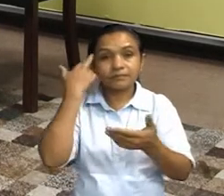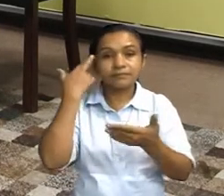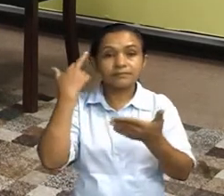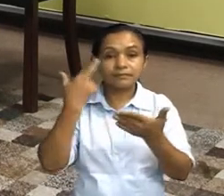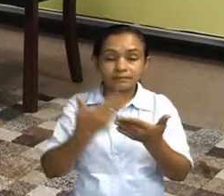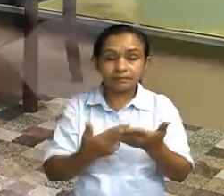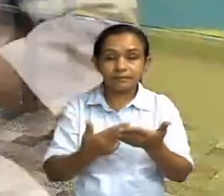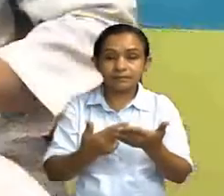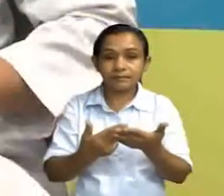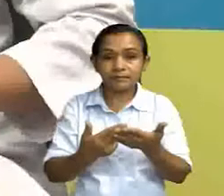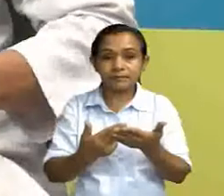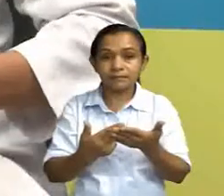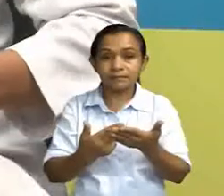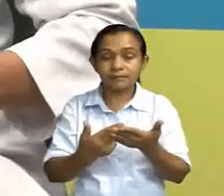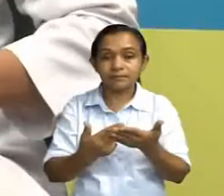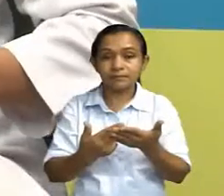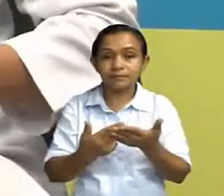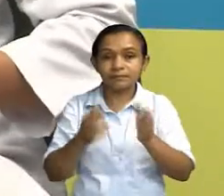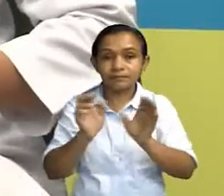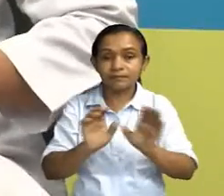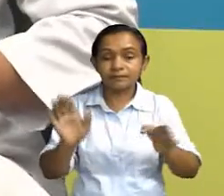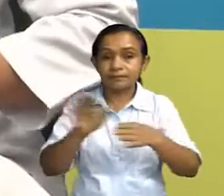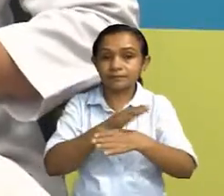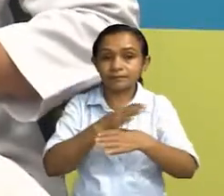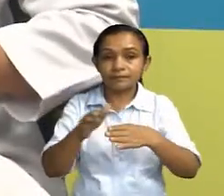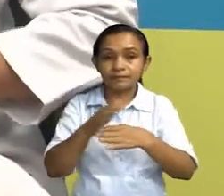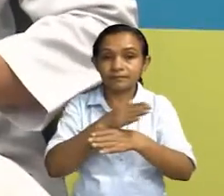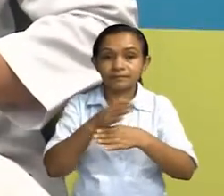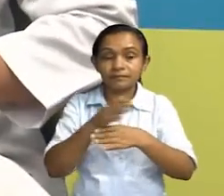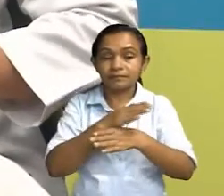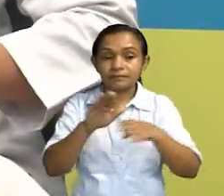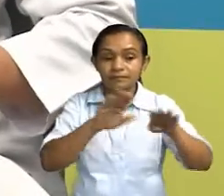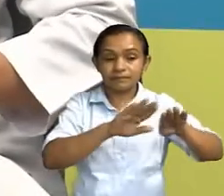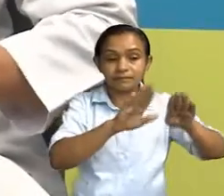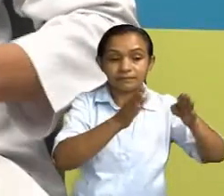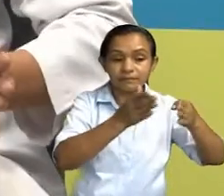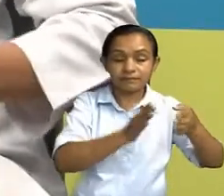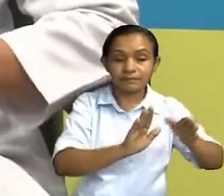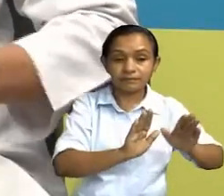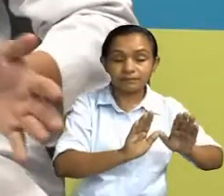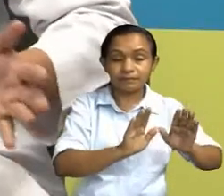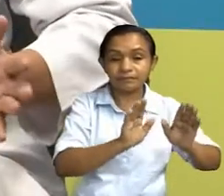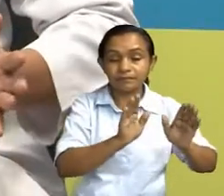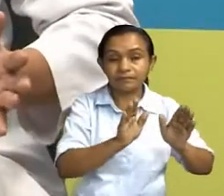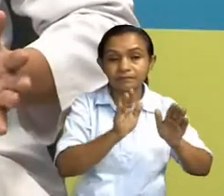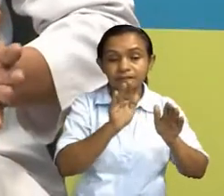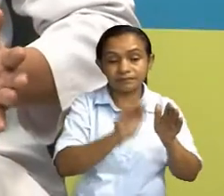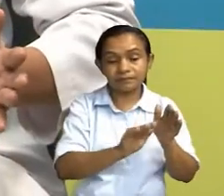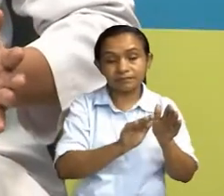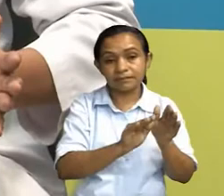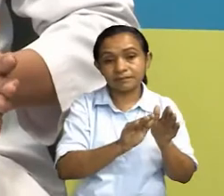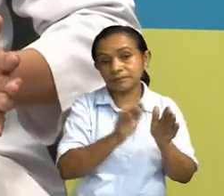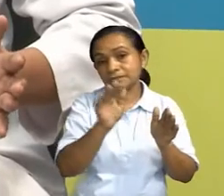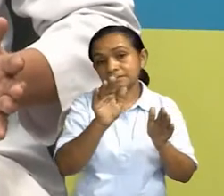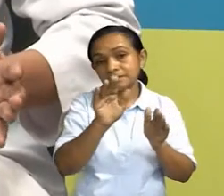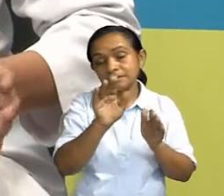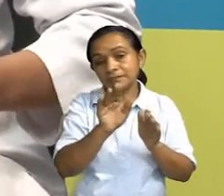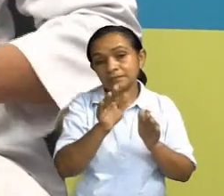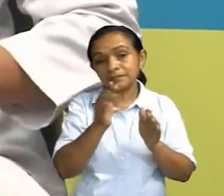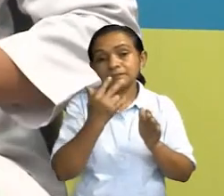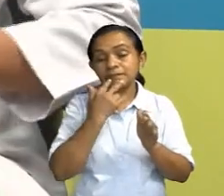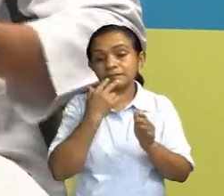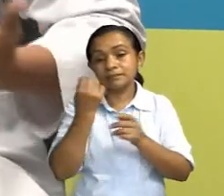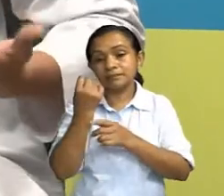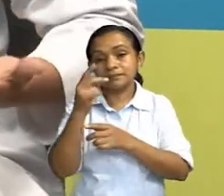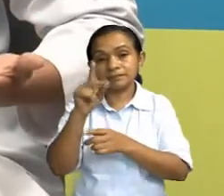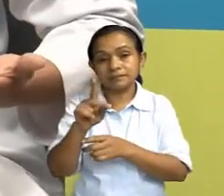que, como le decía, la anatomía de las niñas es diferente. De hecho, las niñas que son prepúberes, 13 menores de que no han alcanzado la pubertad,